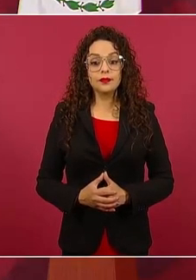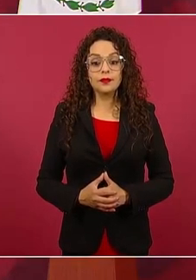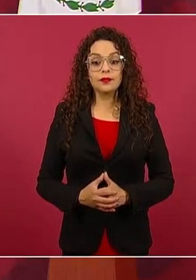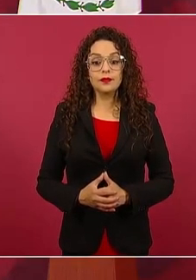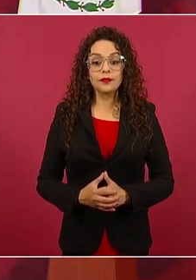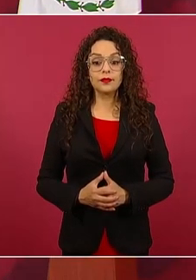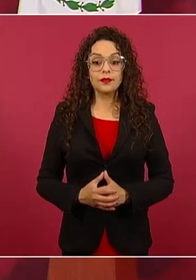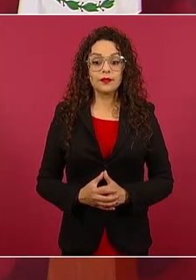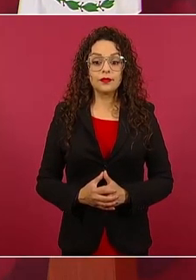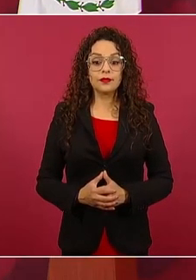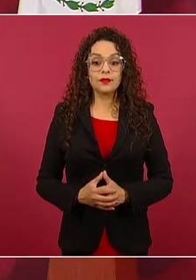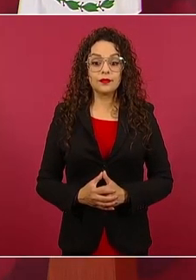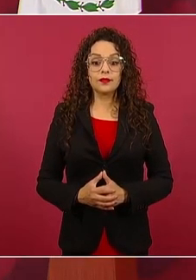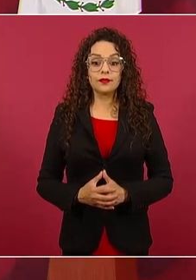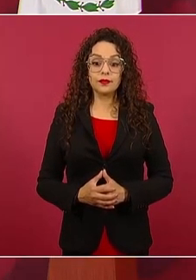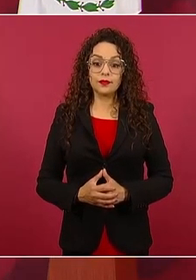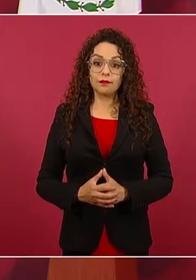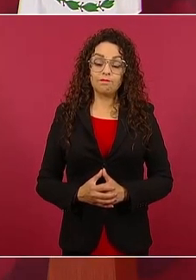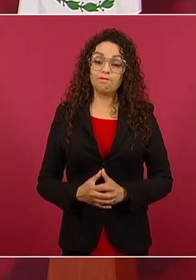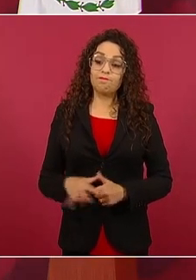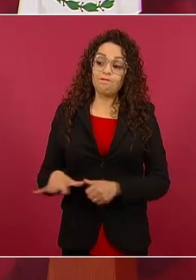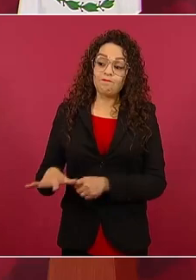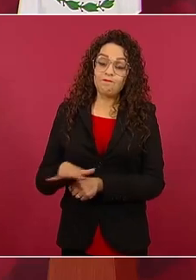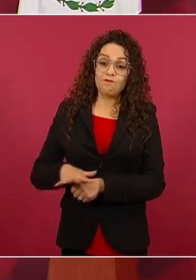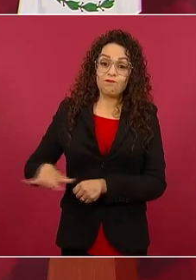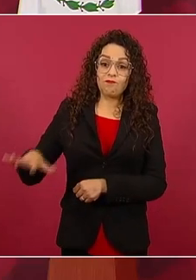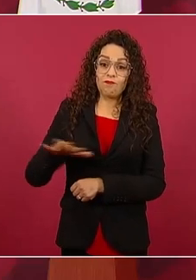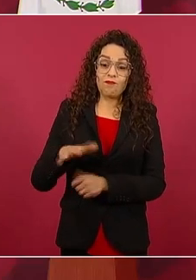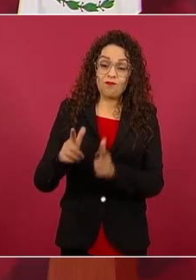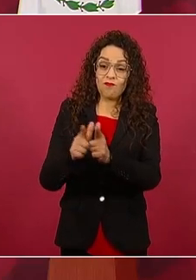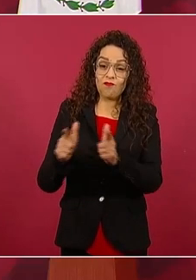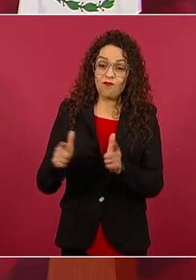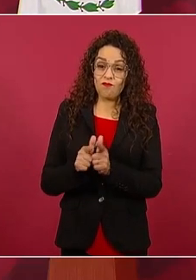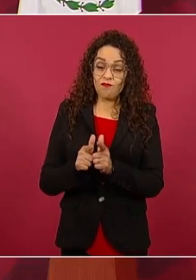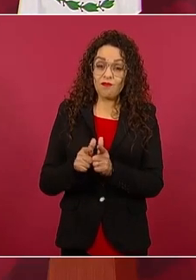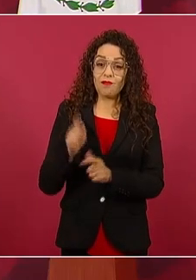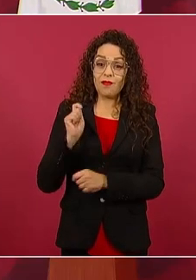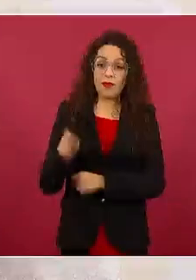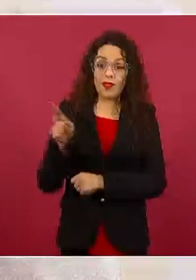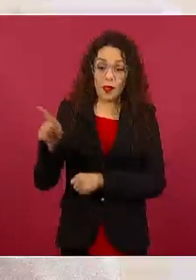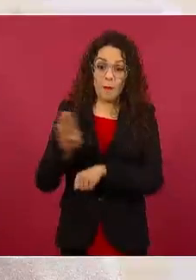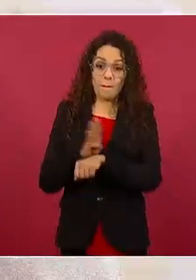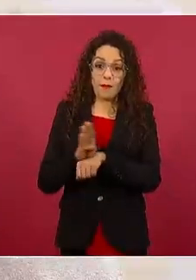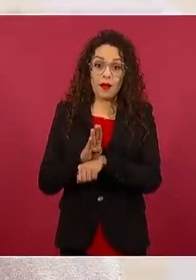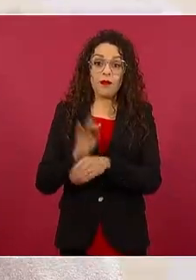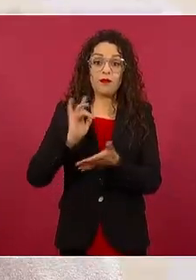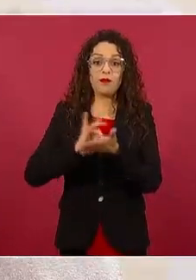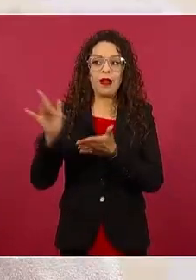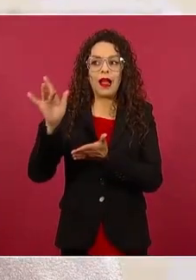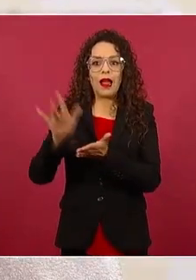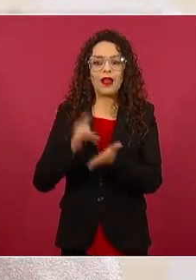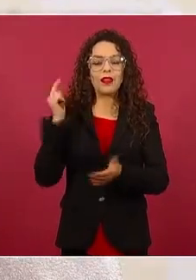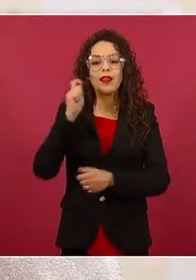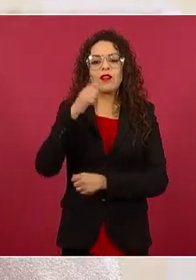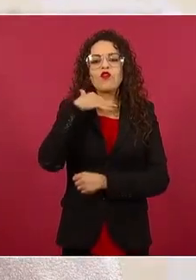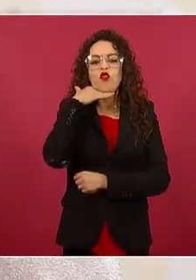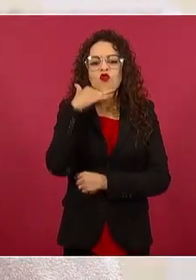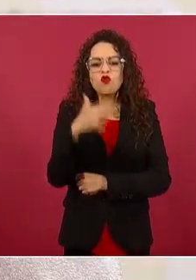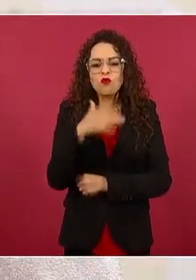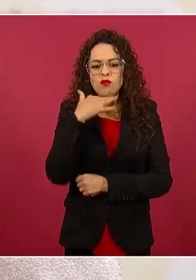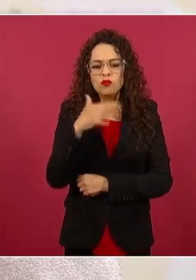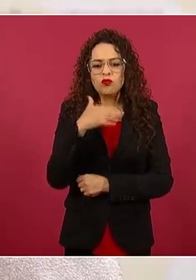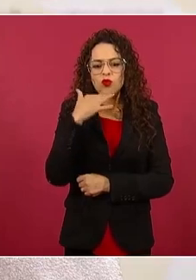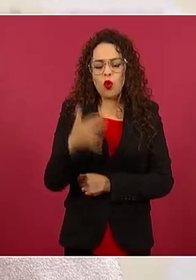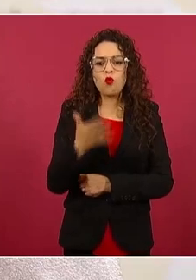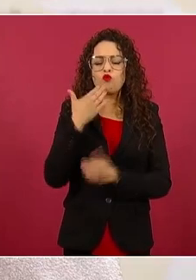beneficiarios del régimen de corrupción, de injusticias, de privilegios que imperó, que dominó, que